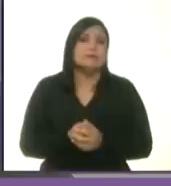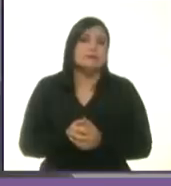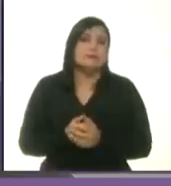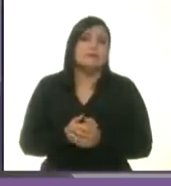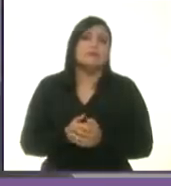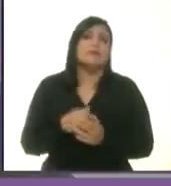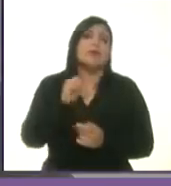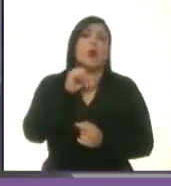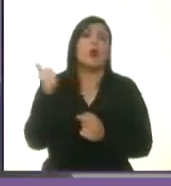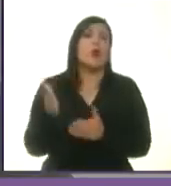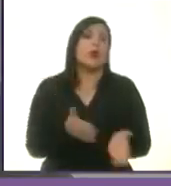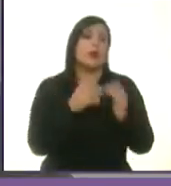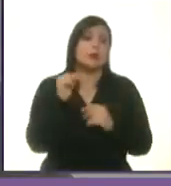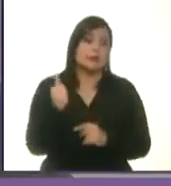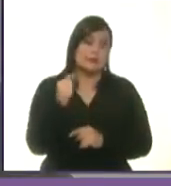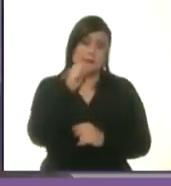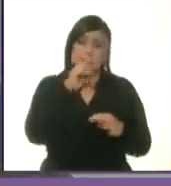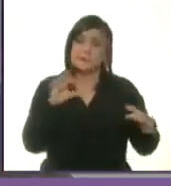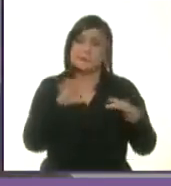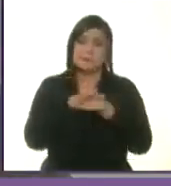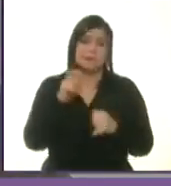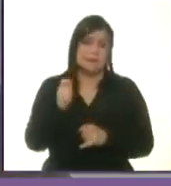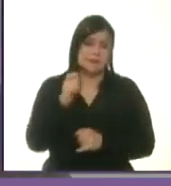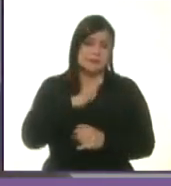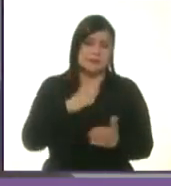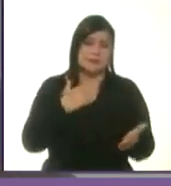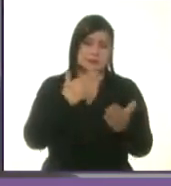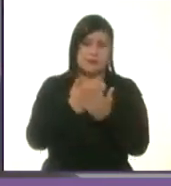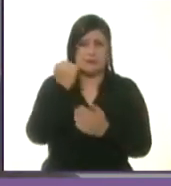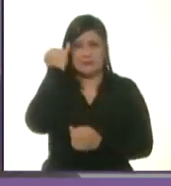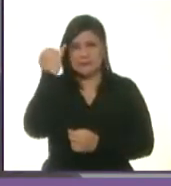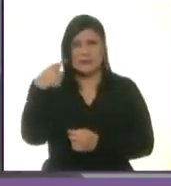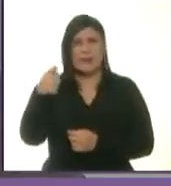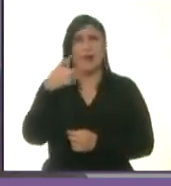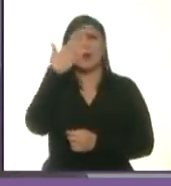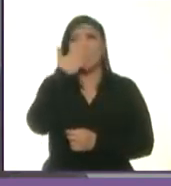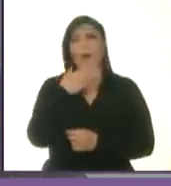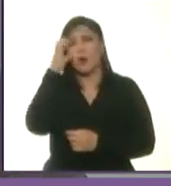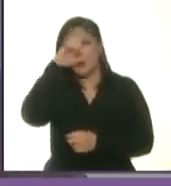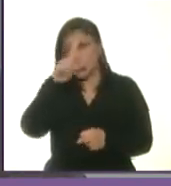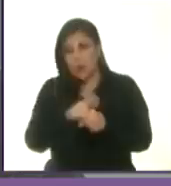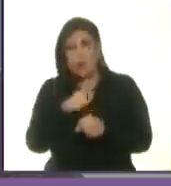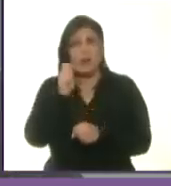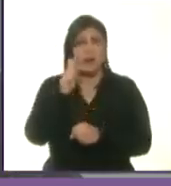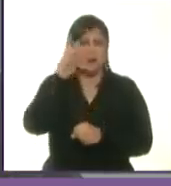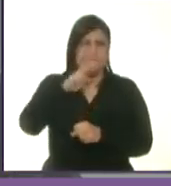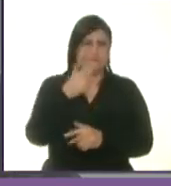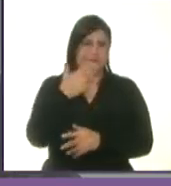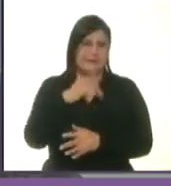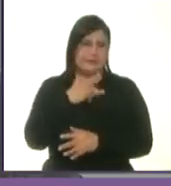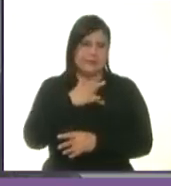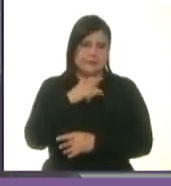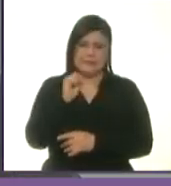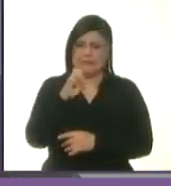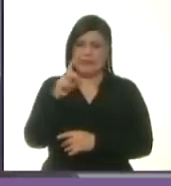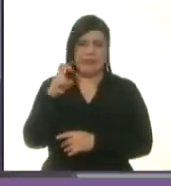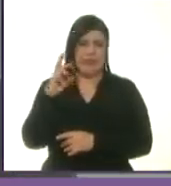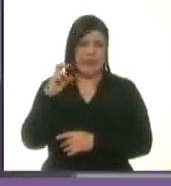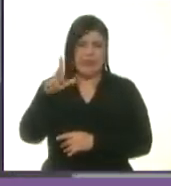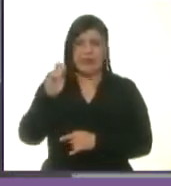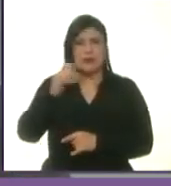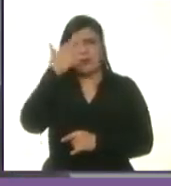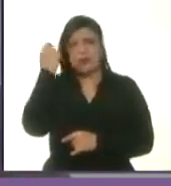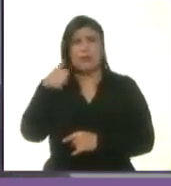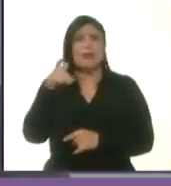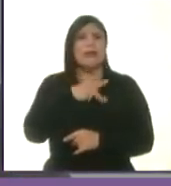que coincide con esta propuesta inculta y arbitraria es aparecer no tienes idea de lo que ha